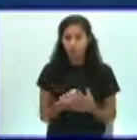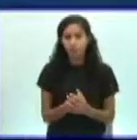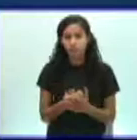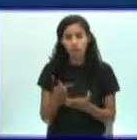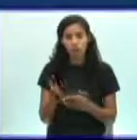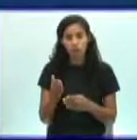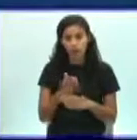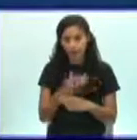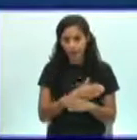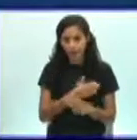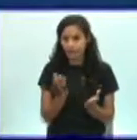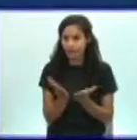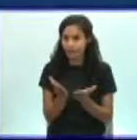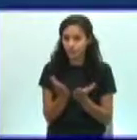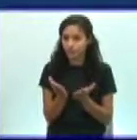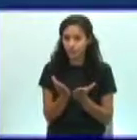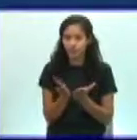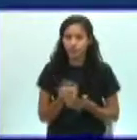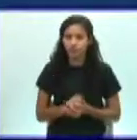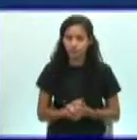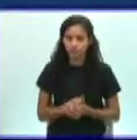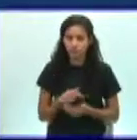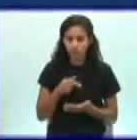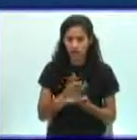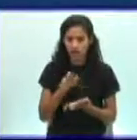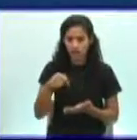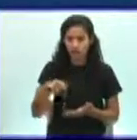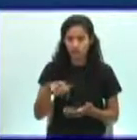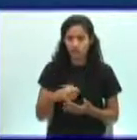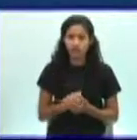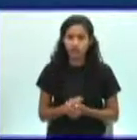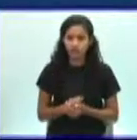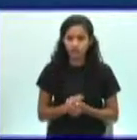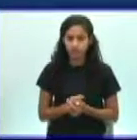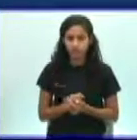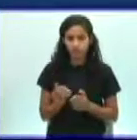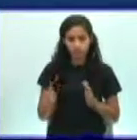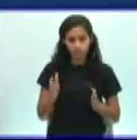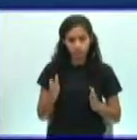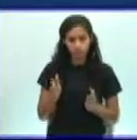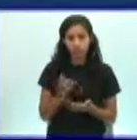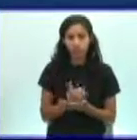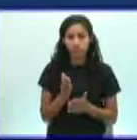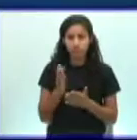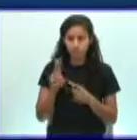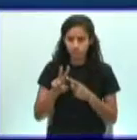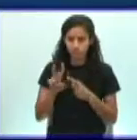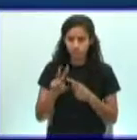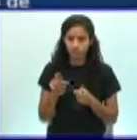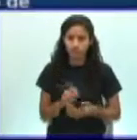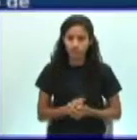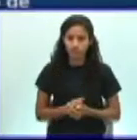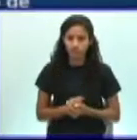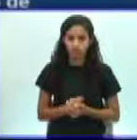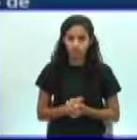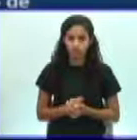los contenidos trabajados hasta el momento en nuestras emisiones